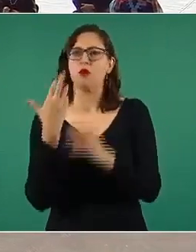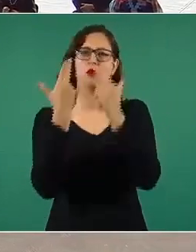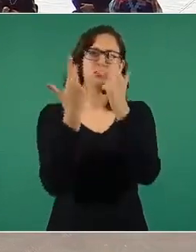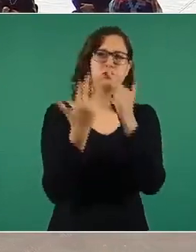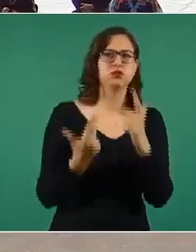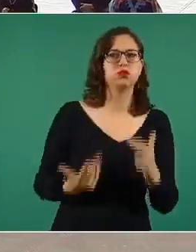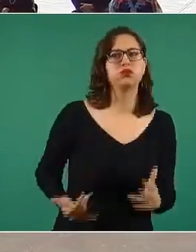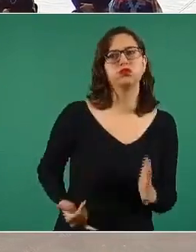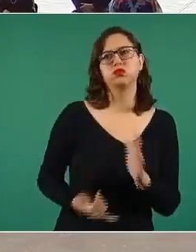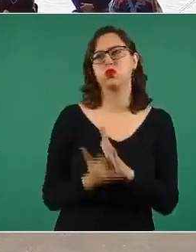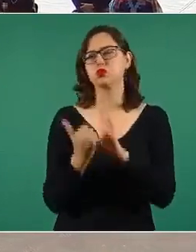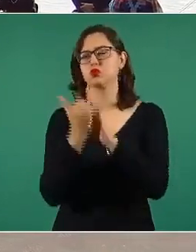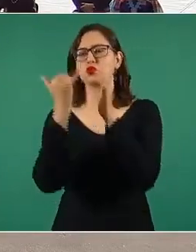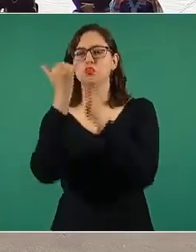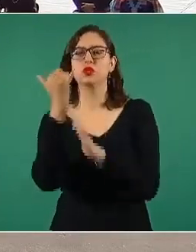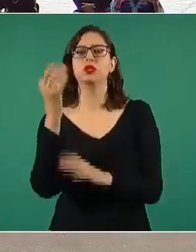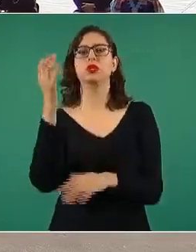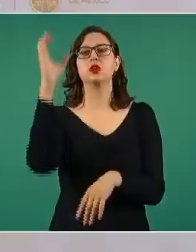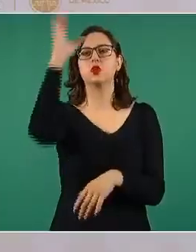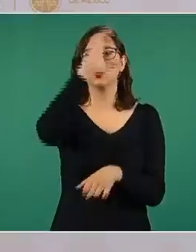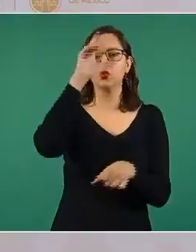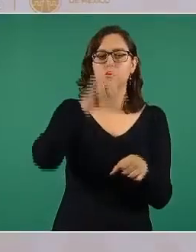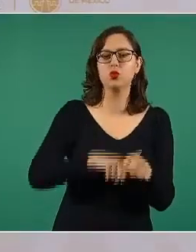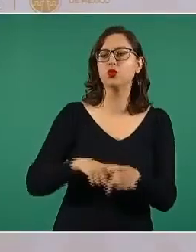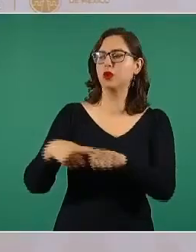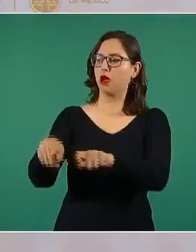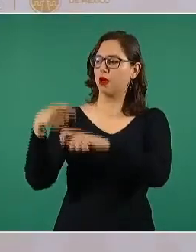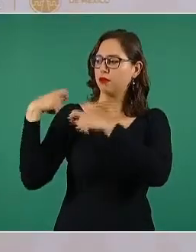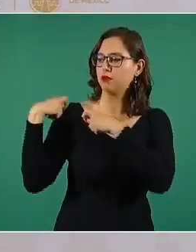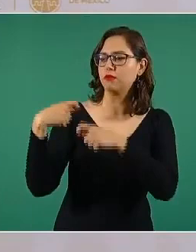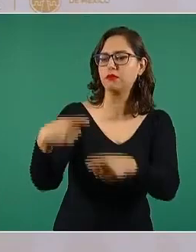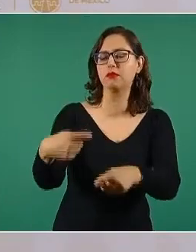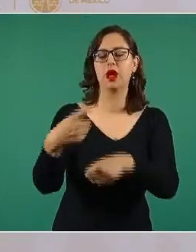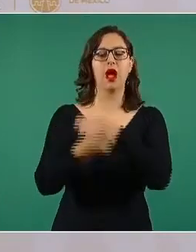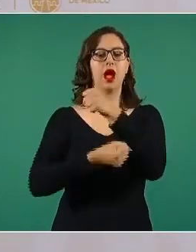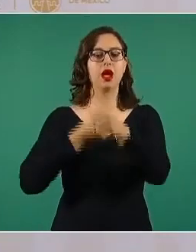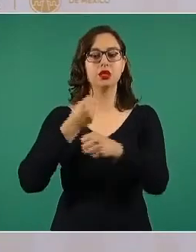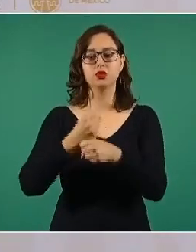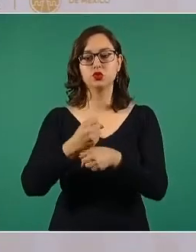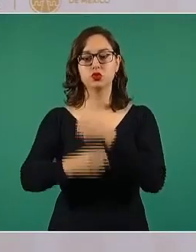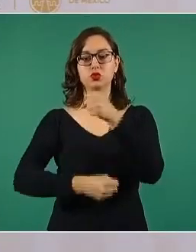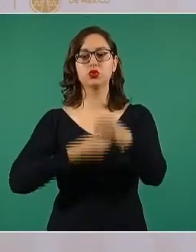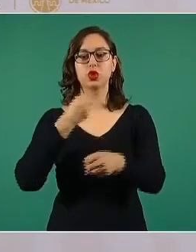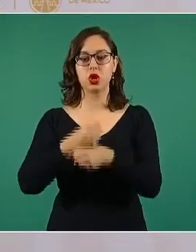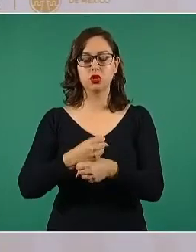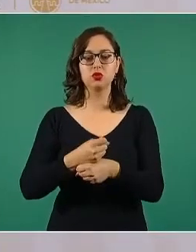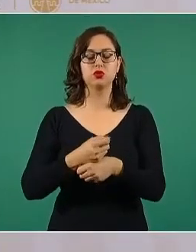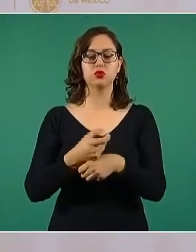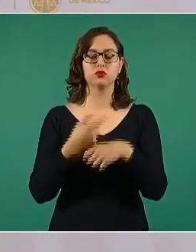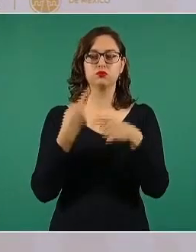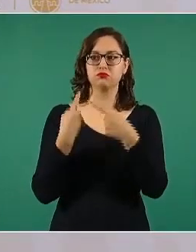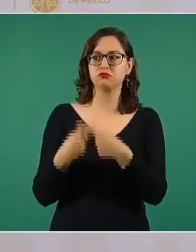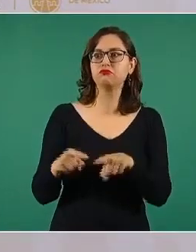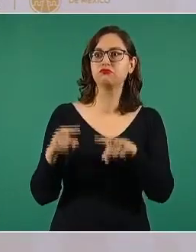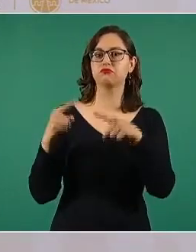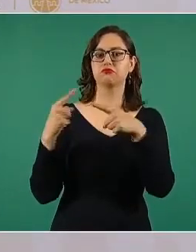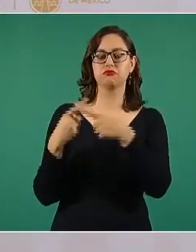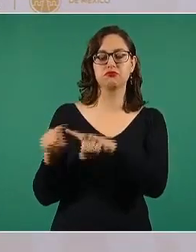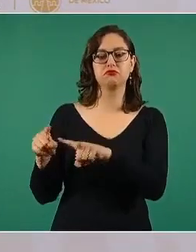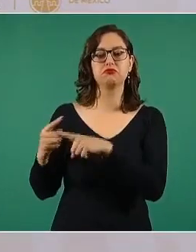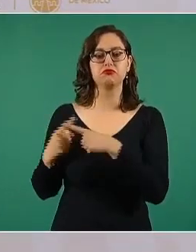de las creencias y tradiciones milenarias, centenarias de los antiguos pueblos mesoamericanos,